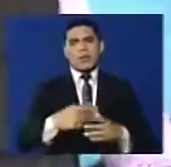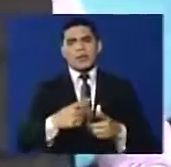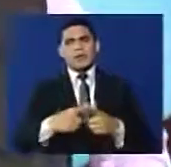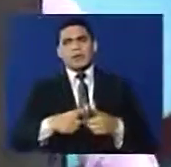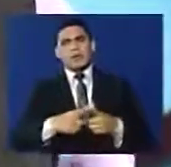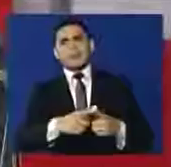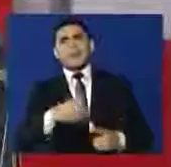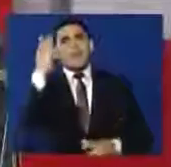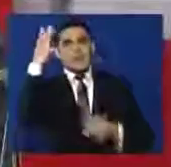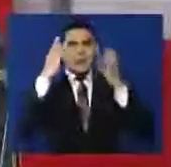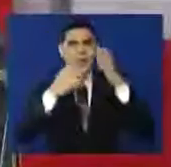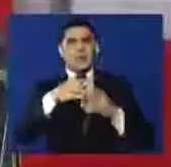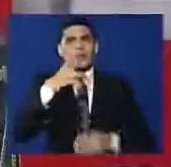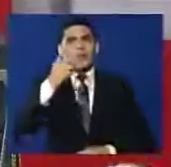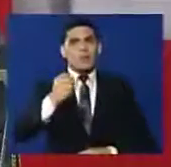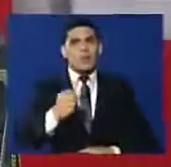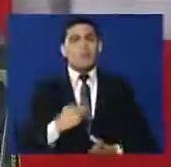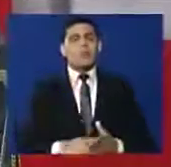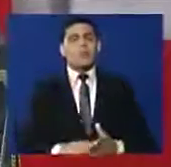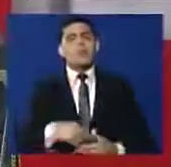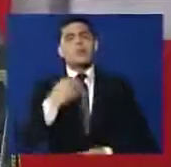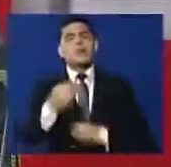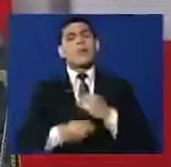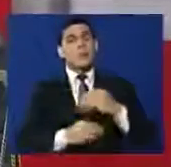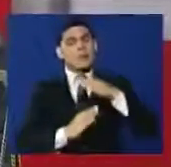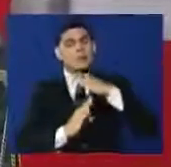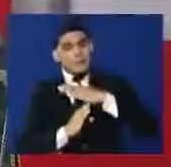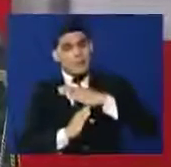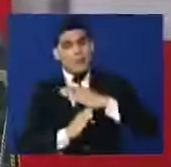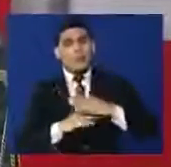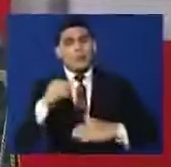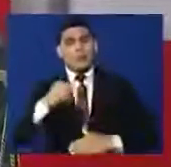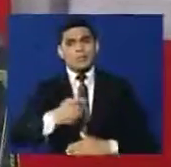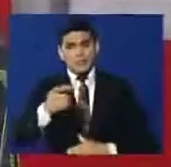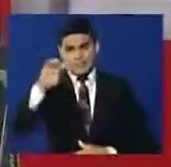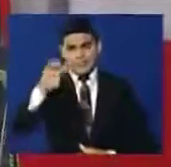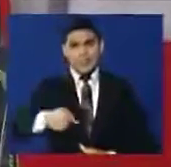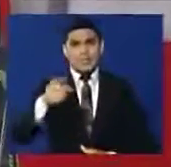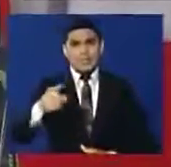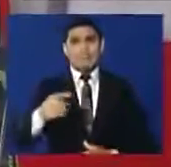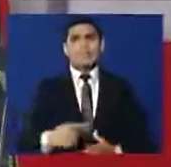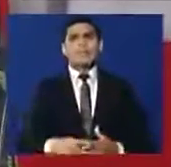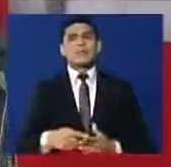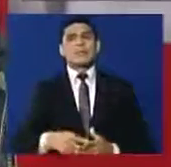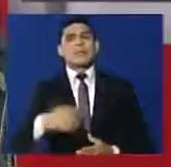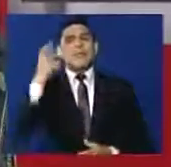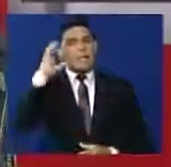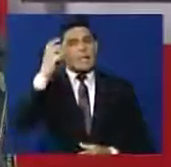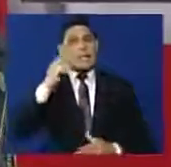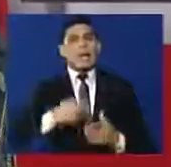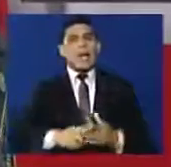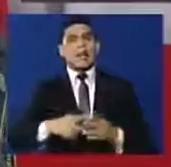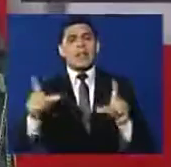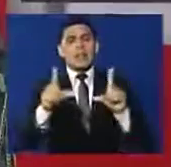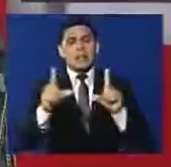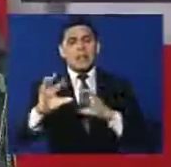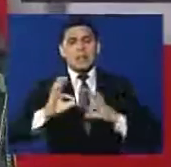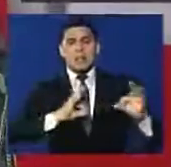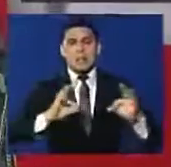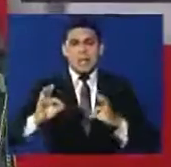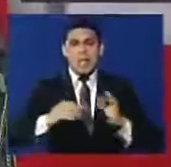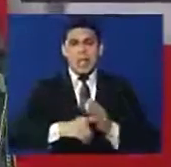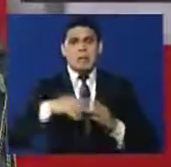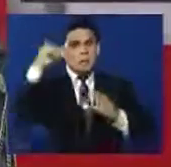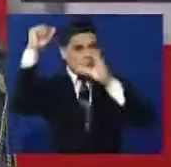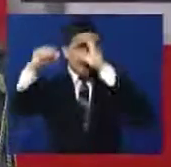es lo mismo. Vamos a hacer un corte. Hombre de radio, teatro, televisión, cine, afiche,